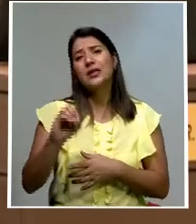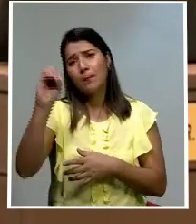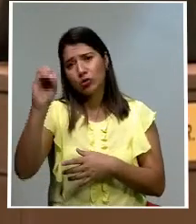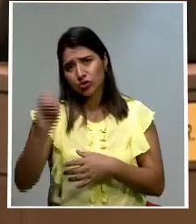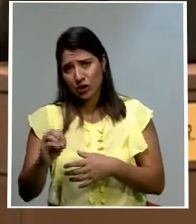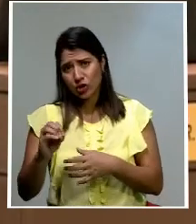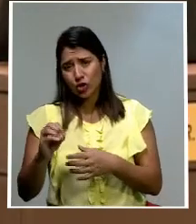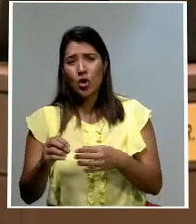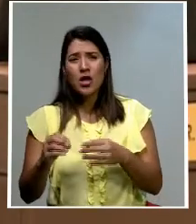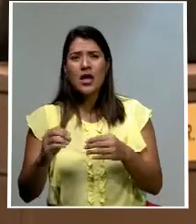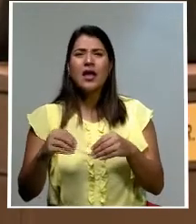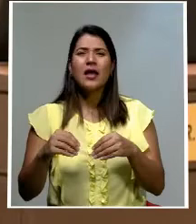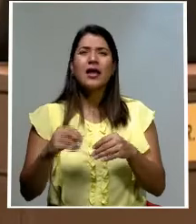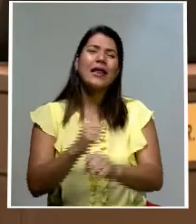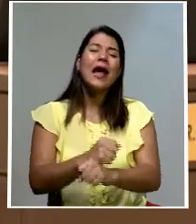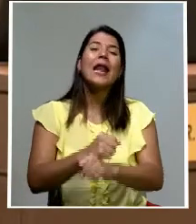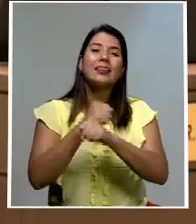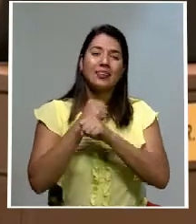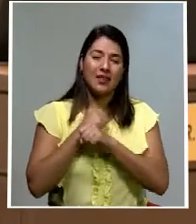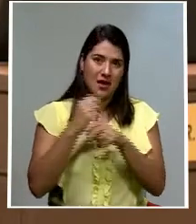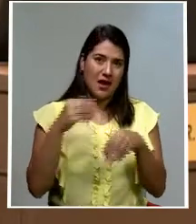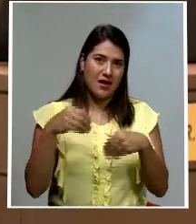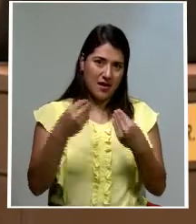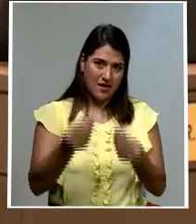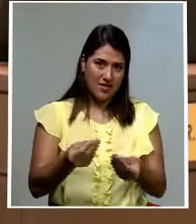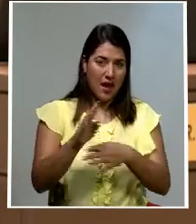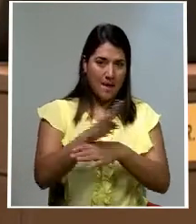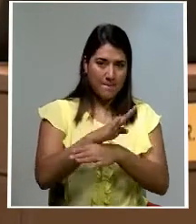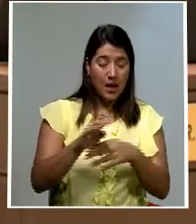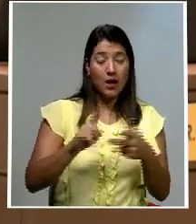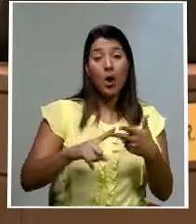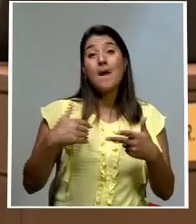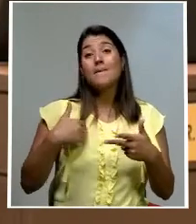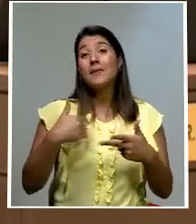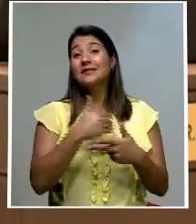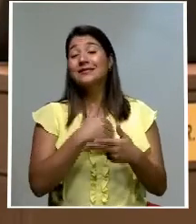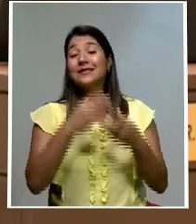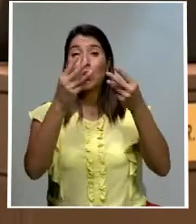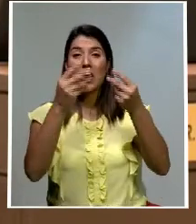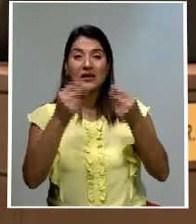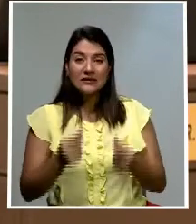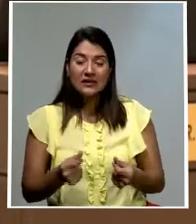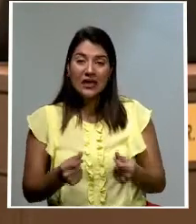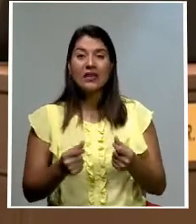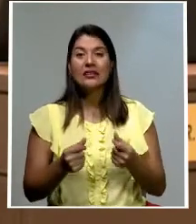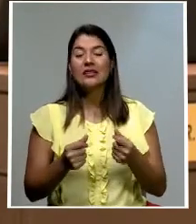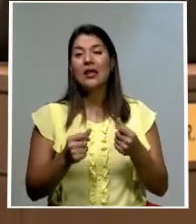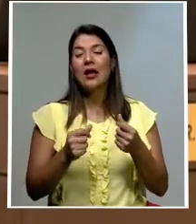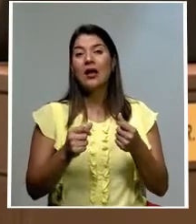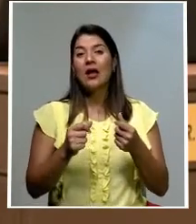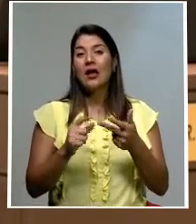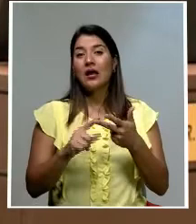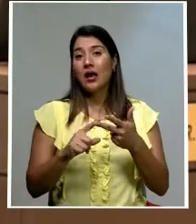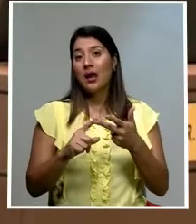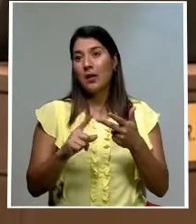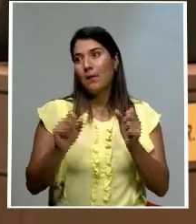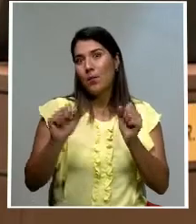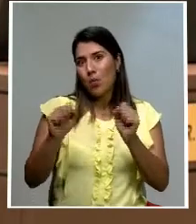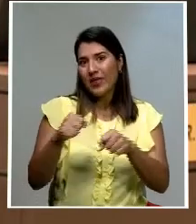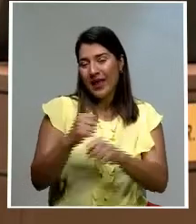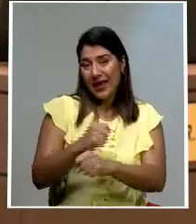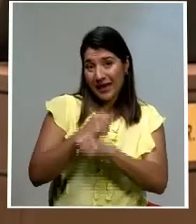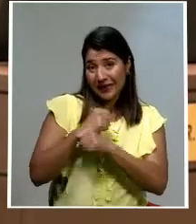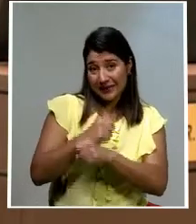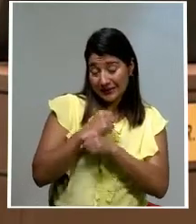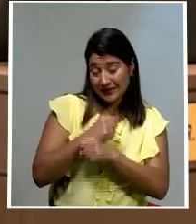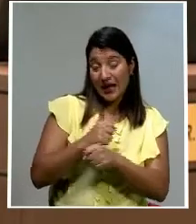estado hablando siempre de un Ministerio de Hacienda que es el fideicomitente, de que estos créditos lo que van a